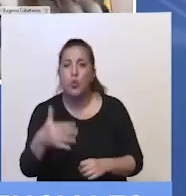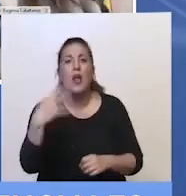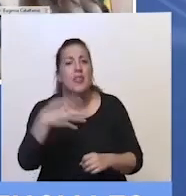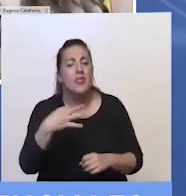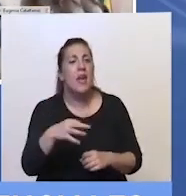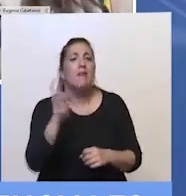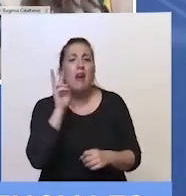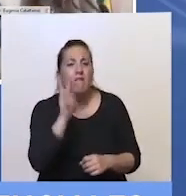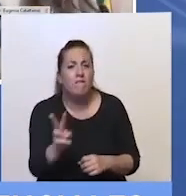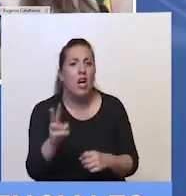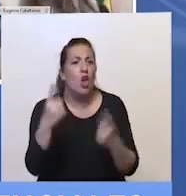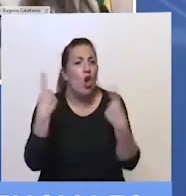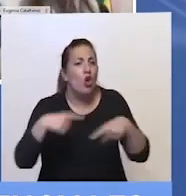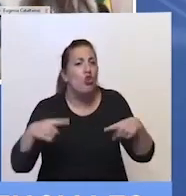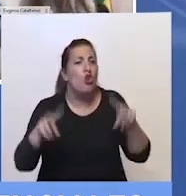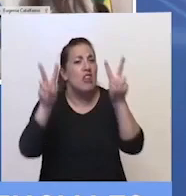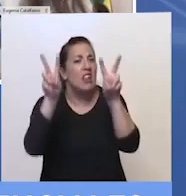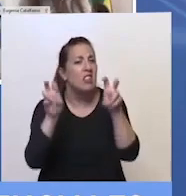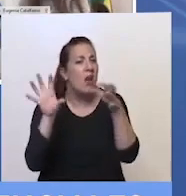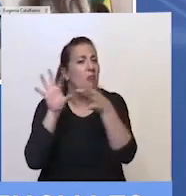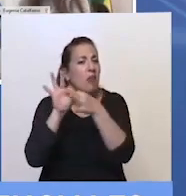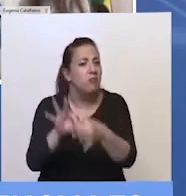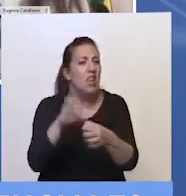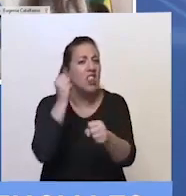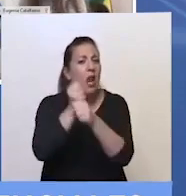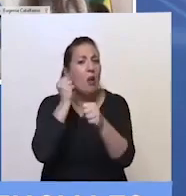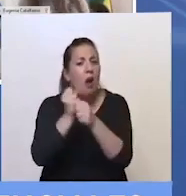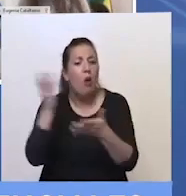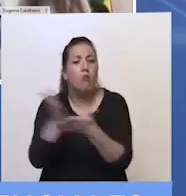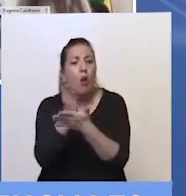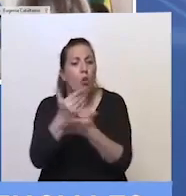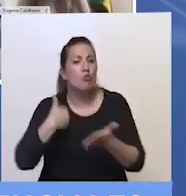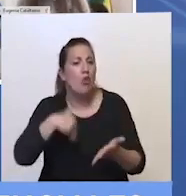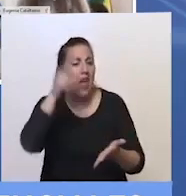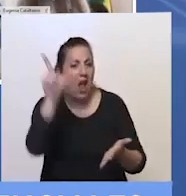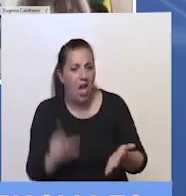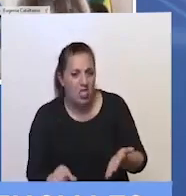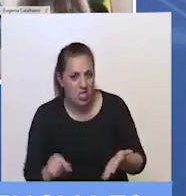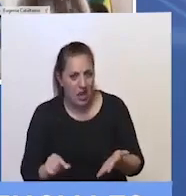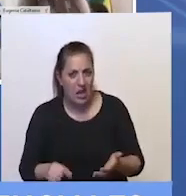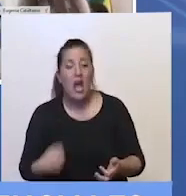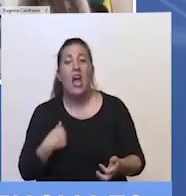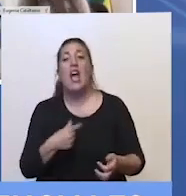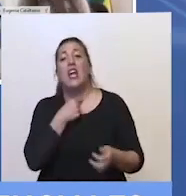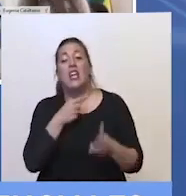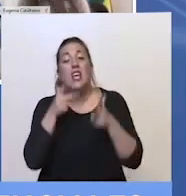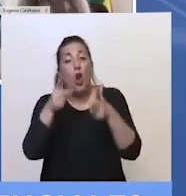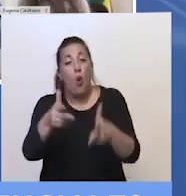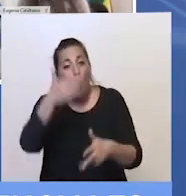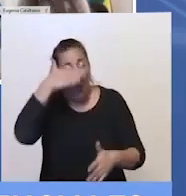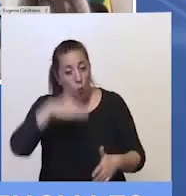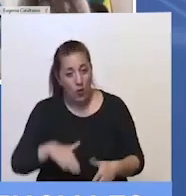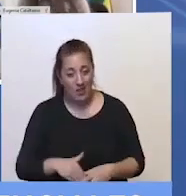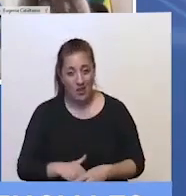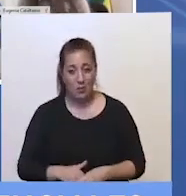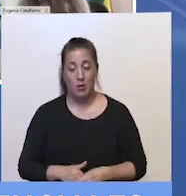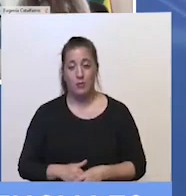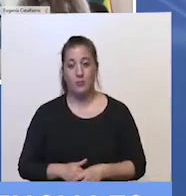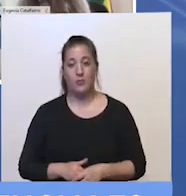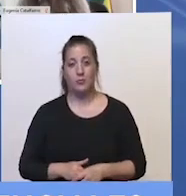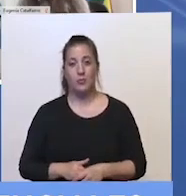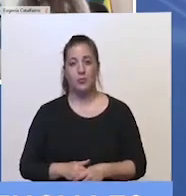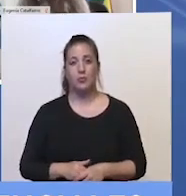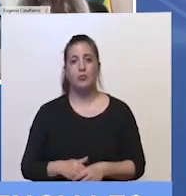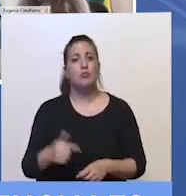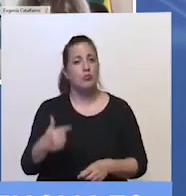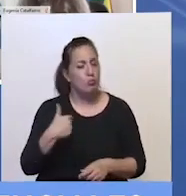todas las cosas vinculadas al trabajo y a la producción de este país. Quiero, por último, decirles que